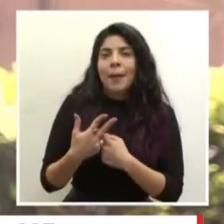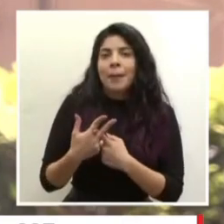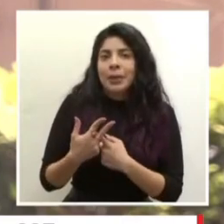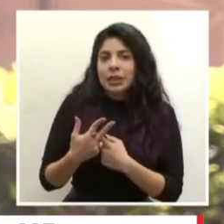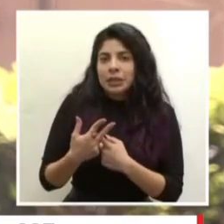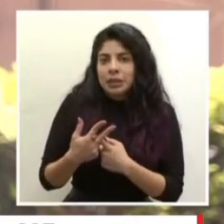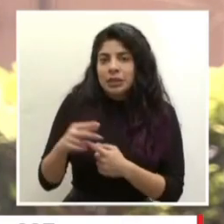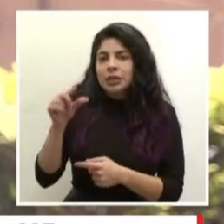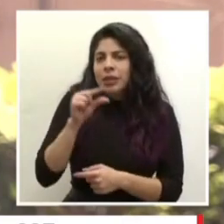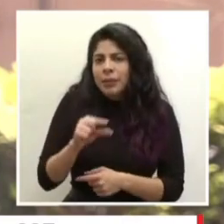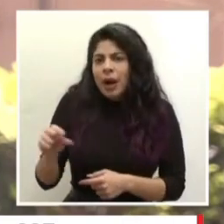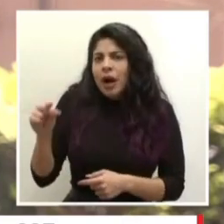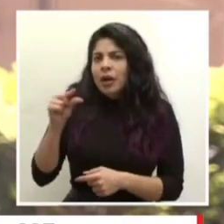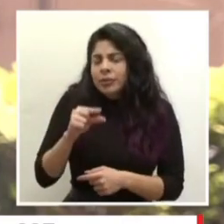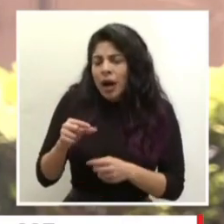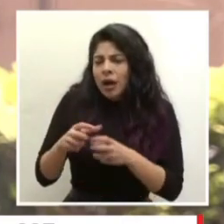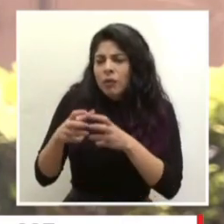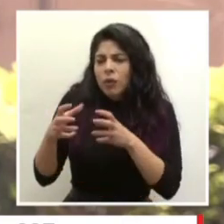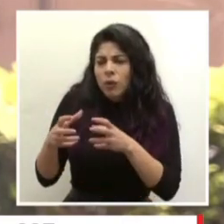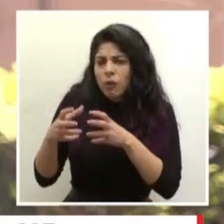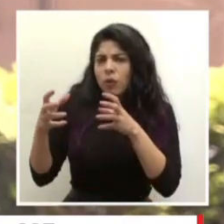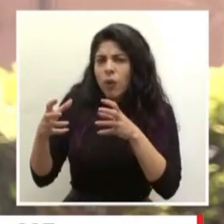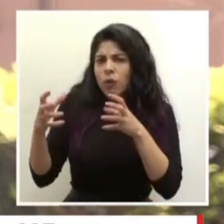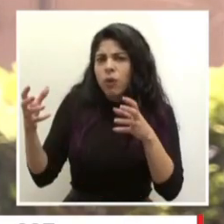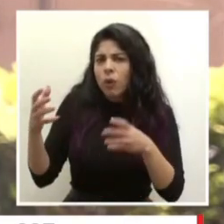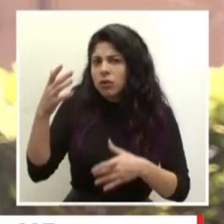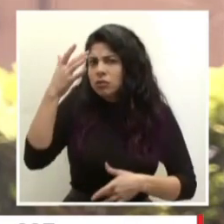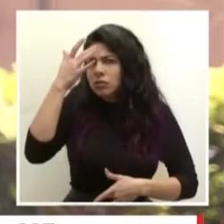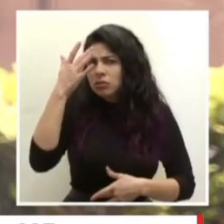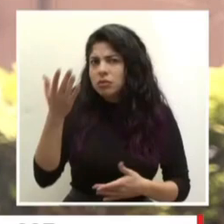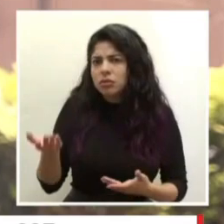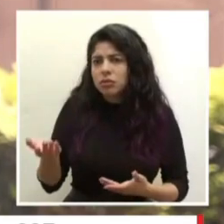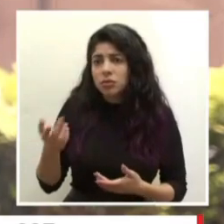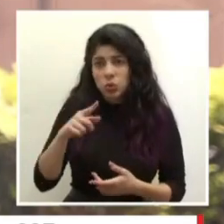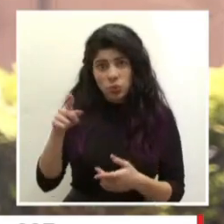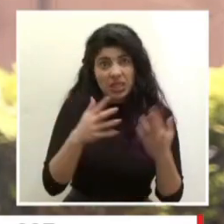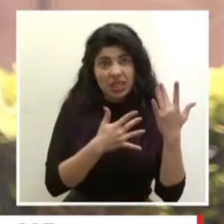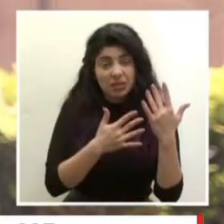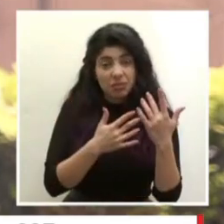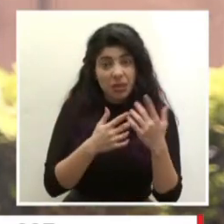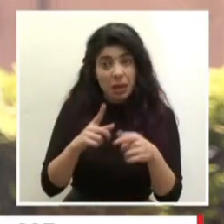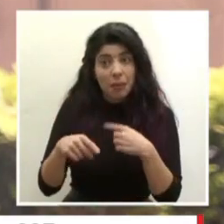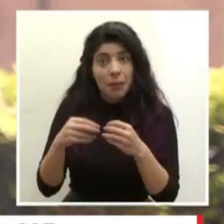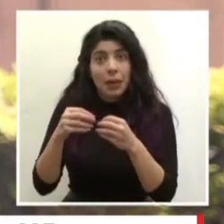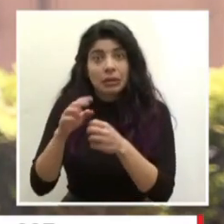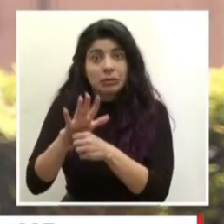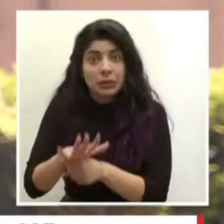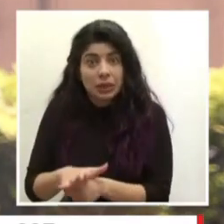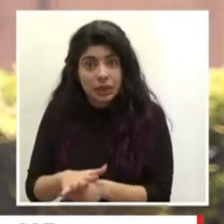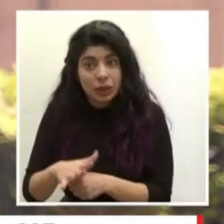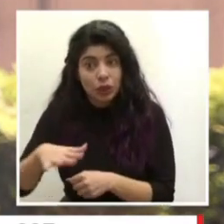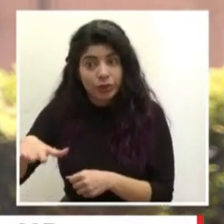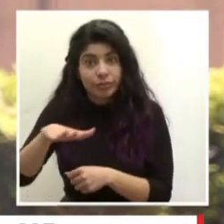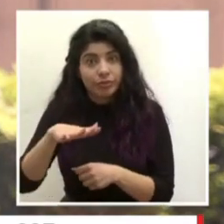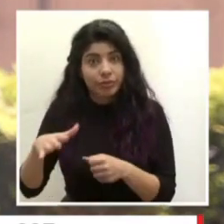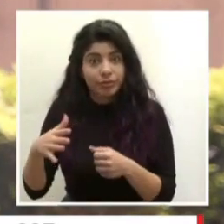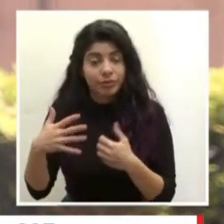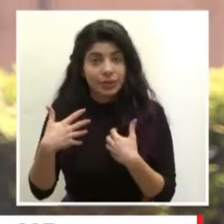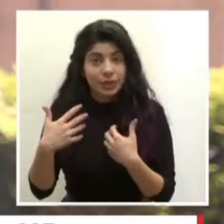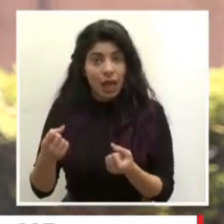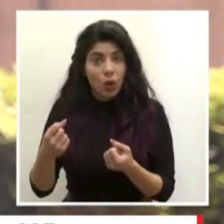arrastrarse semanas, digamos, con un aumento más ampliado de los casos, si esperarían algún tipo de presión en los servicios de salud durante